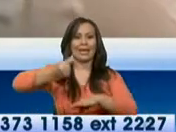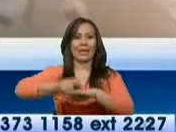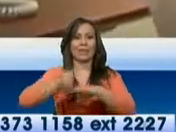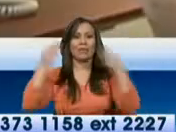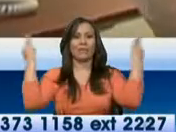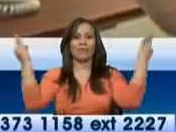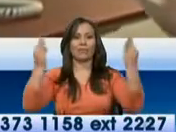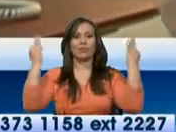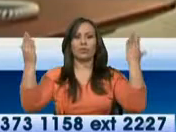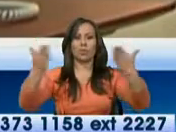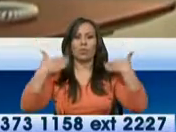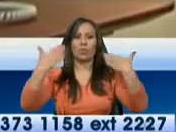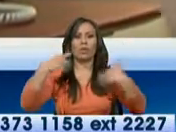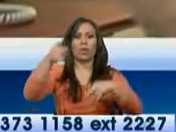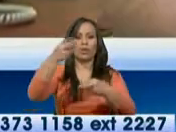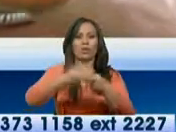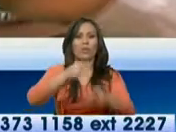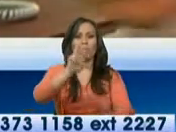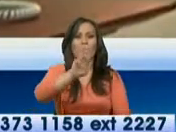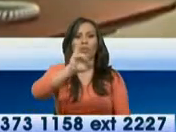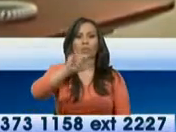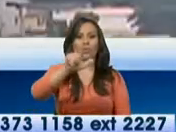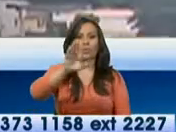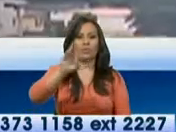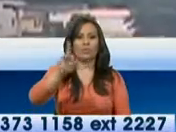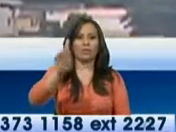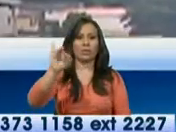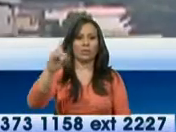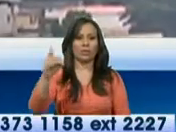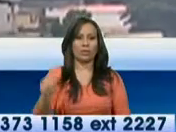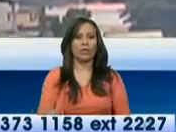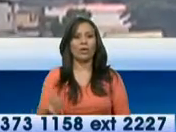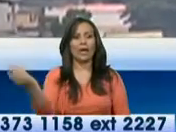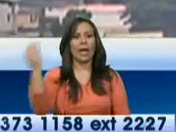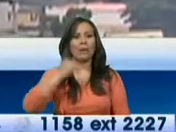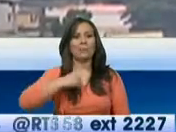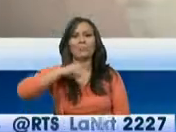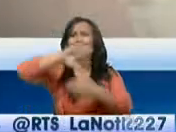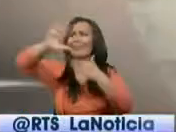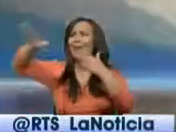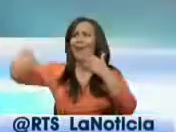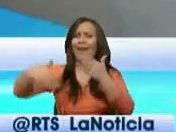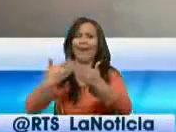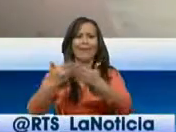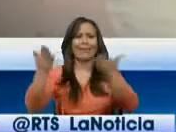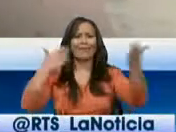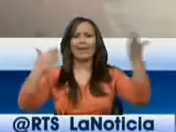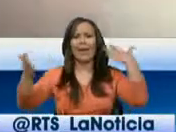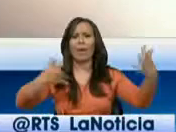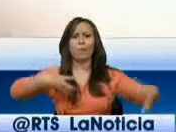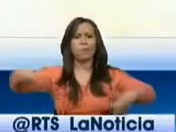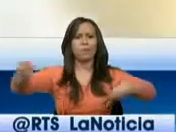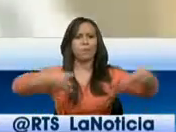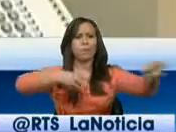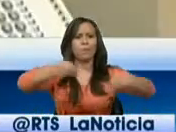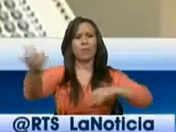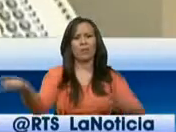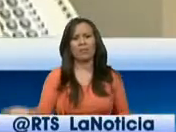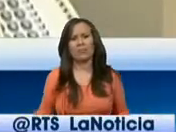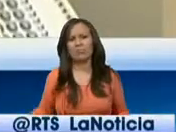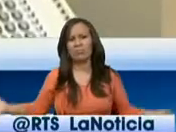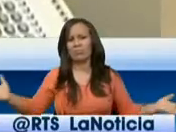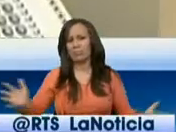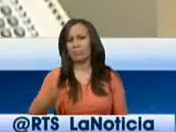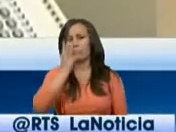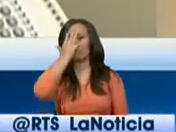XXI, Wilfrido Matamoros, quien asegura que ningún sector de la ciudad se salva de este tipo de fechorías. Es decir, en todas